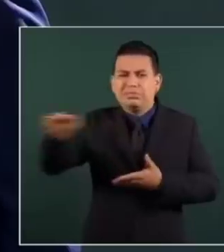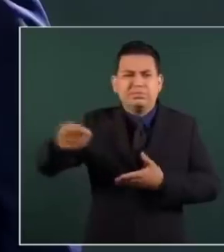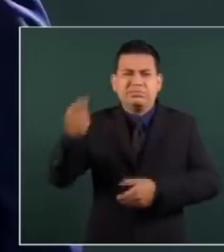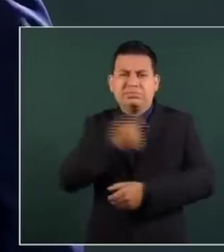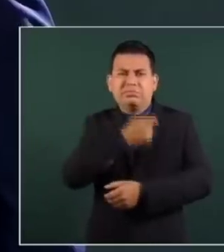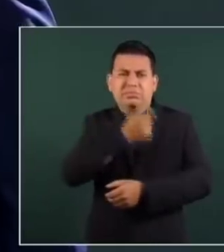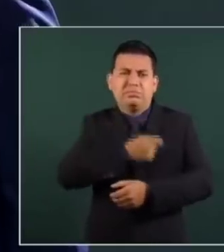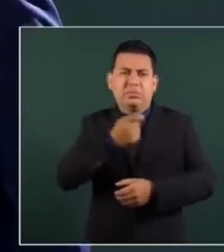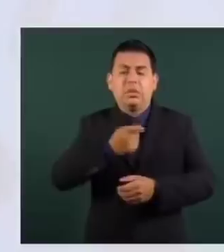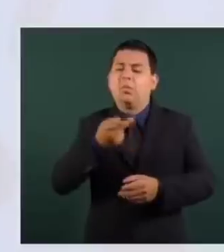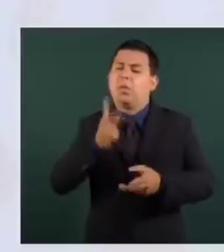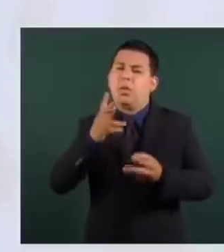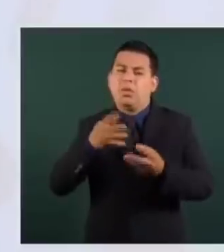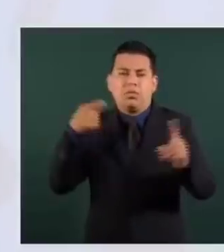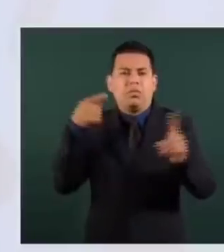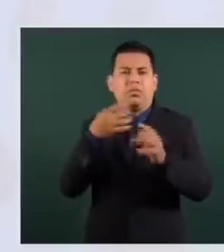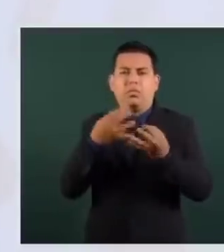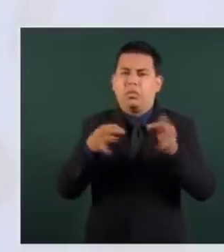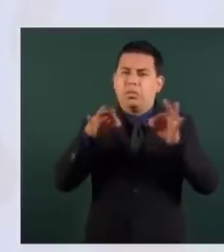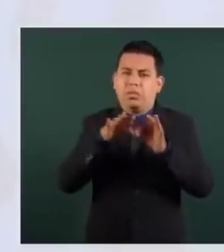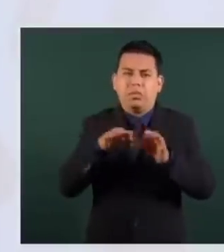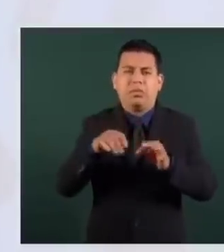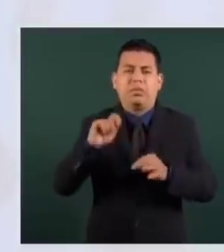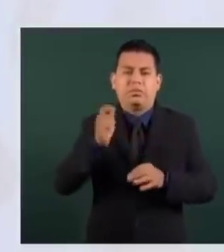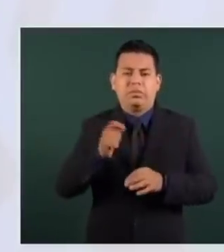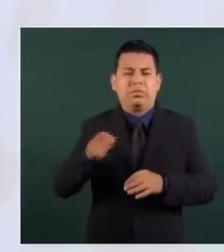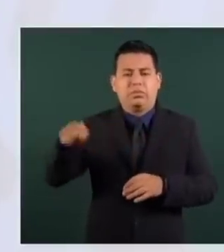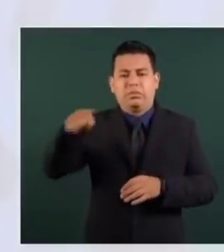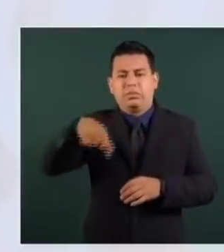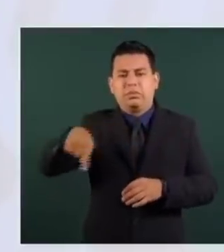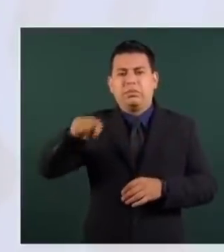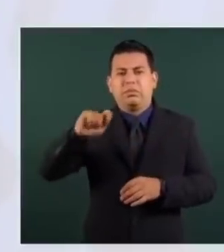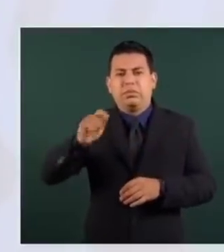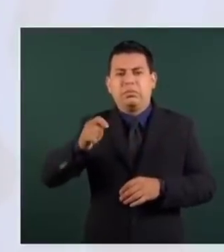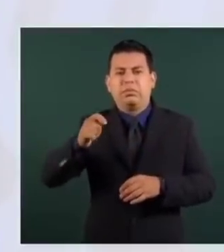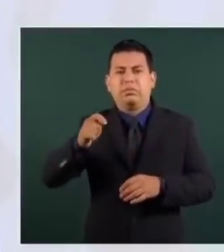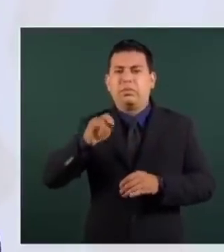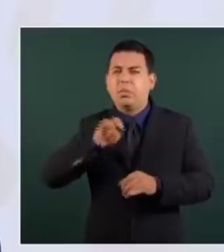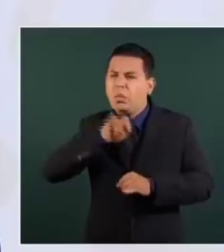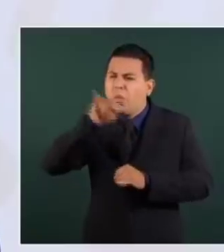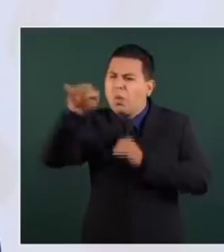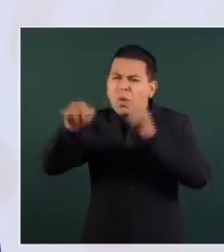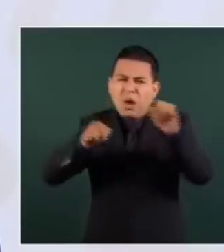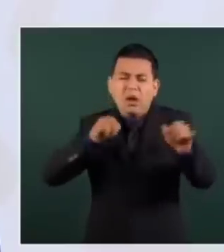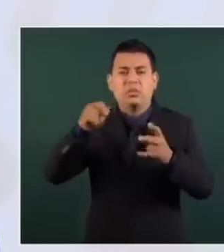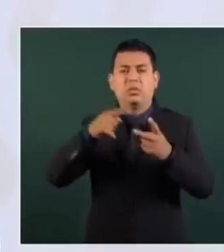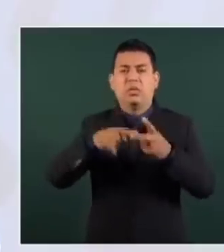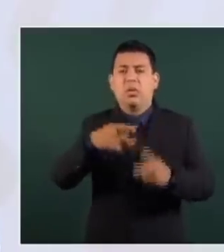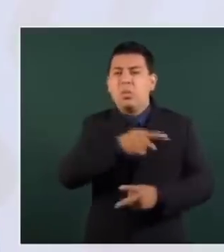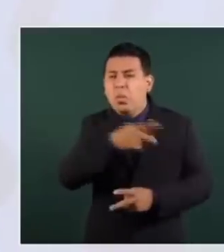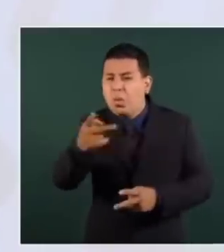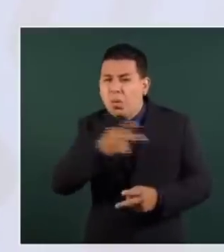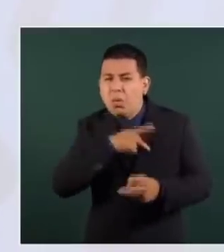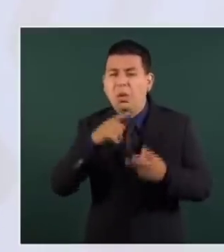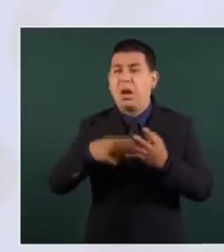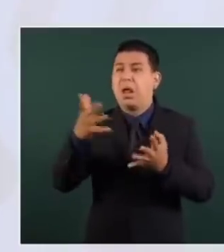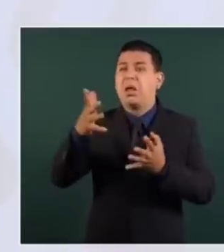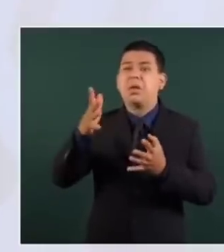darle preferencia a los que viven en las comunidades más apartadas, a los más pobres, los más